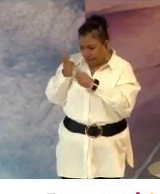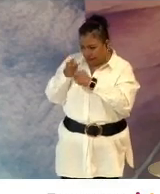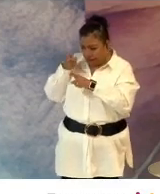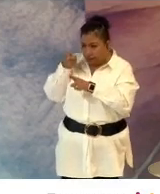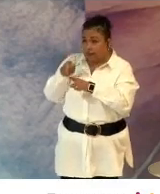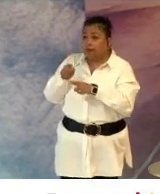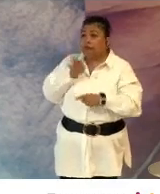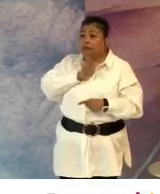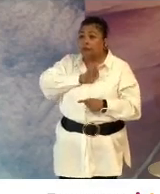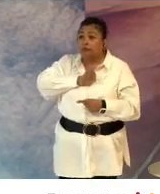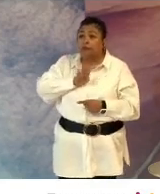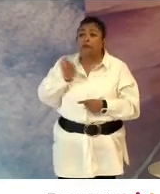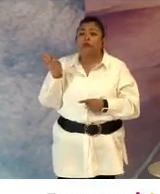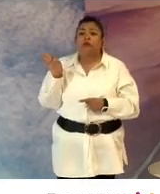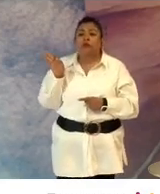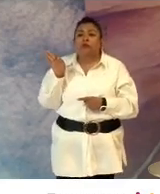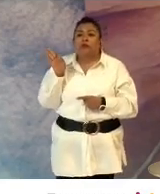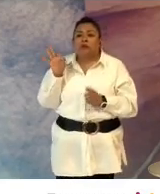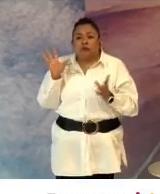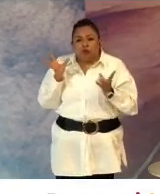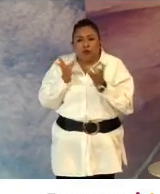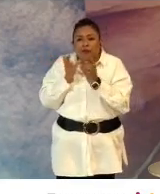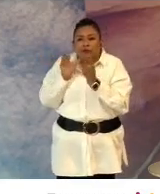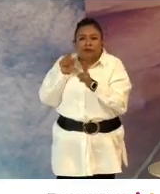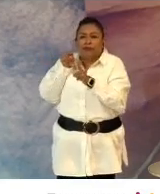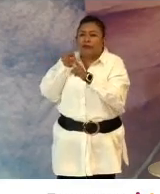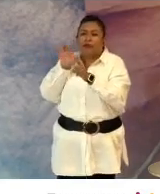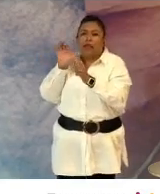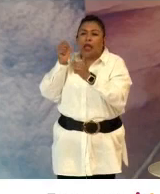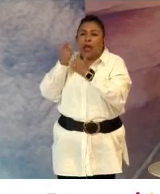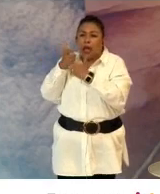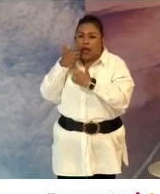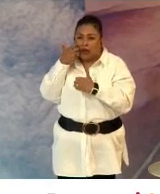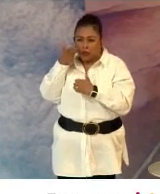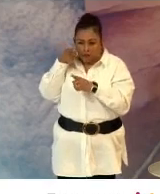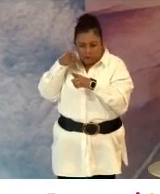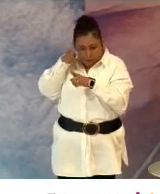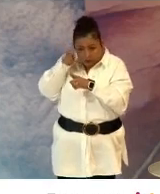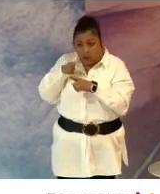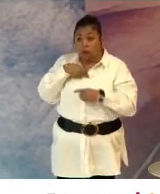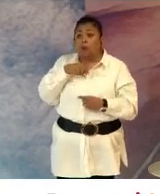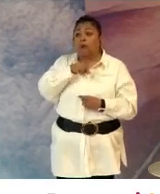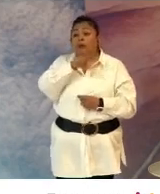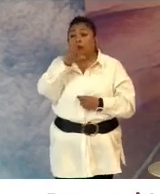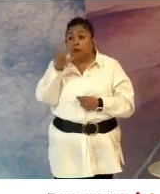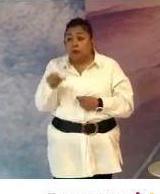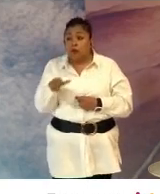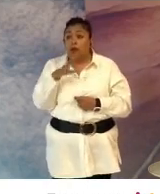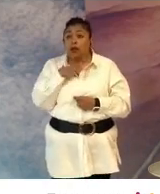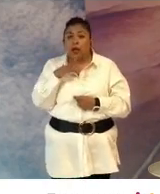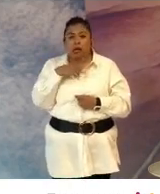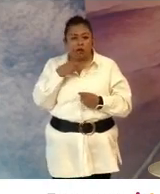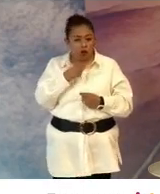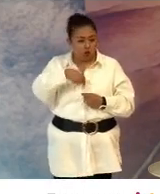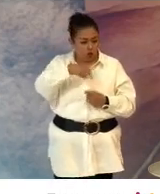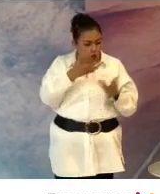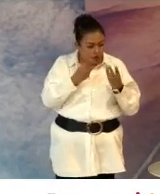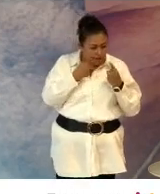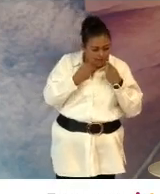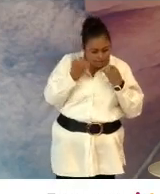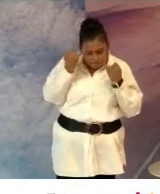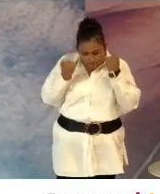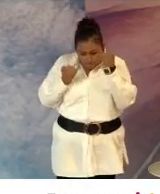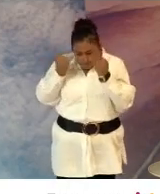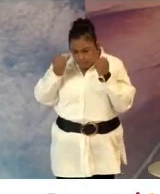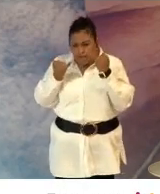y para tener una intención juntos sobre lo que estamos haciendo. Y después tenemos una co-creación, pasamos